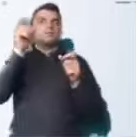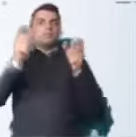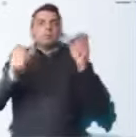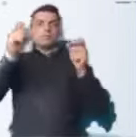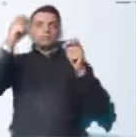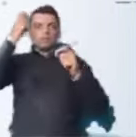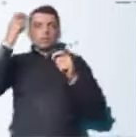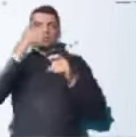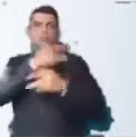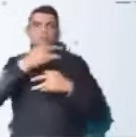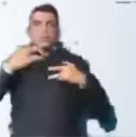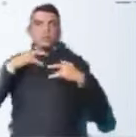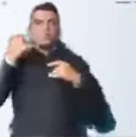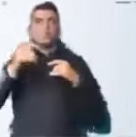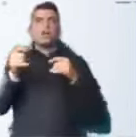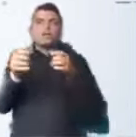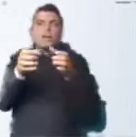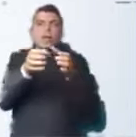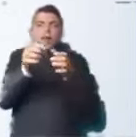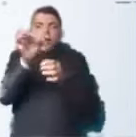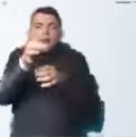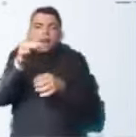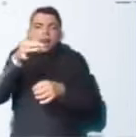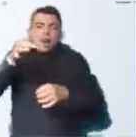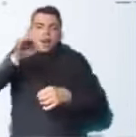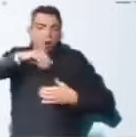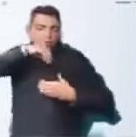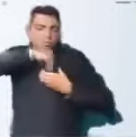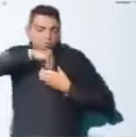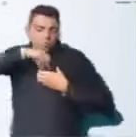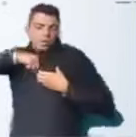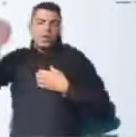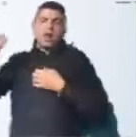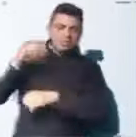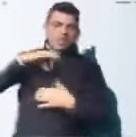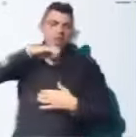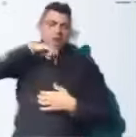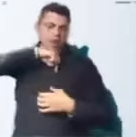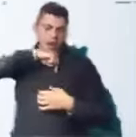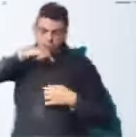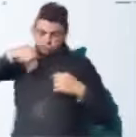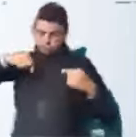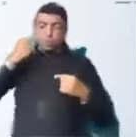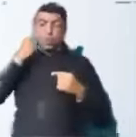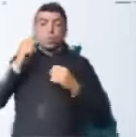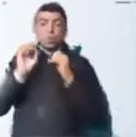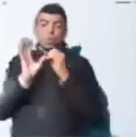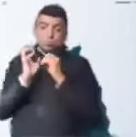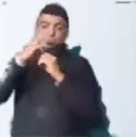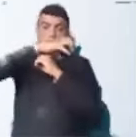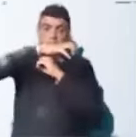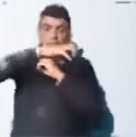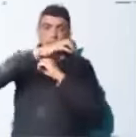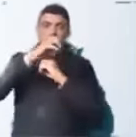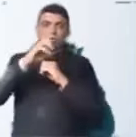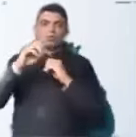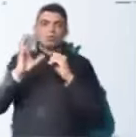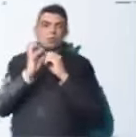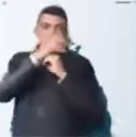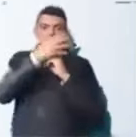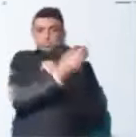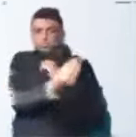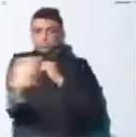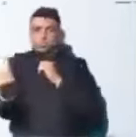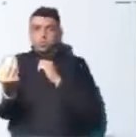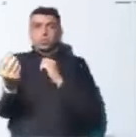tiempo, pero quiero explicarles que el COVID-19 o los coronavirus, como les decía, no son nuevos. ¿Qué es